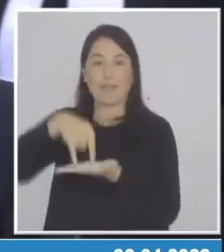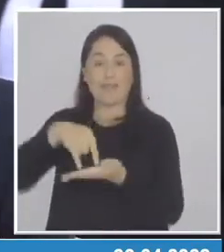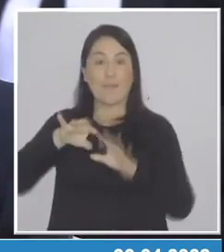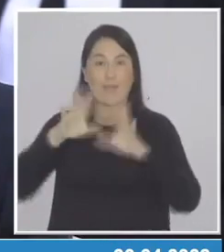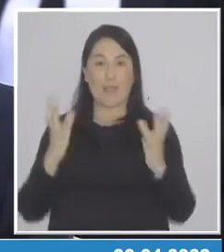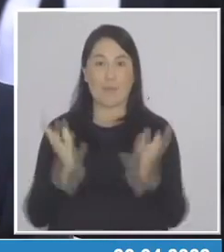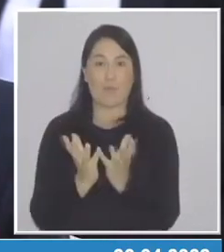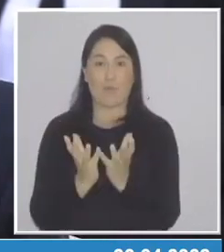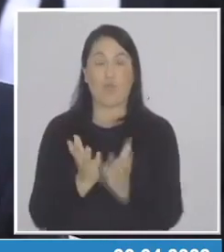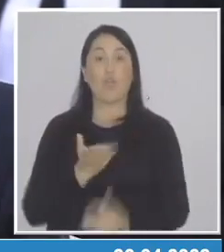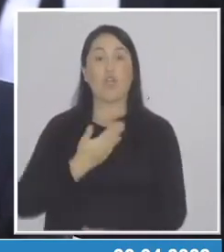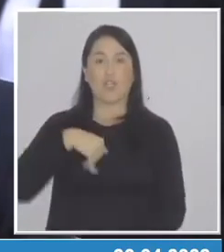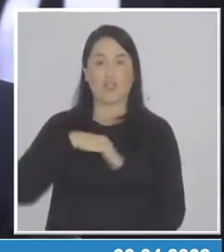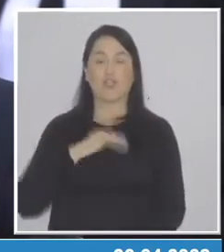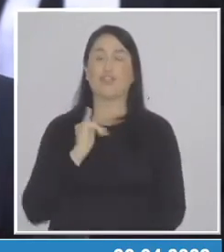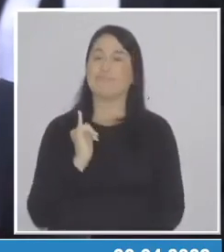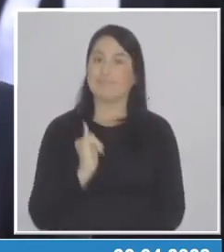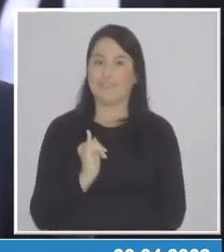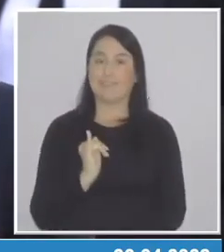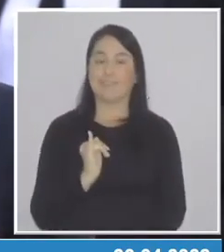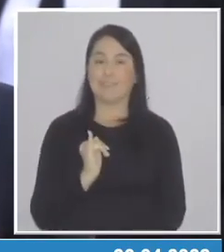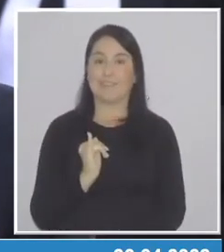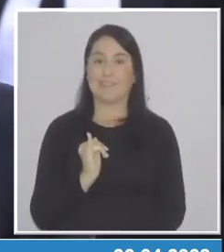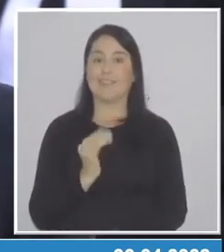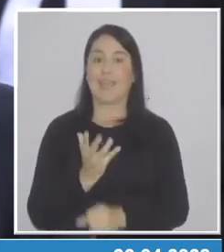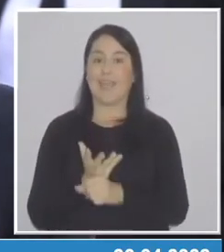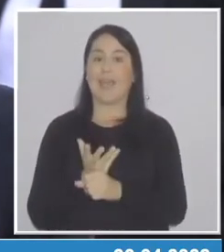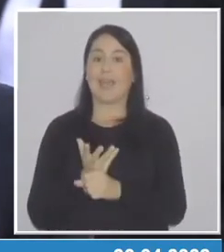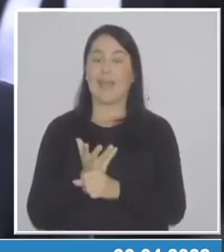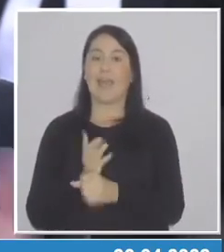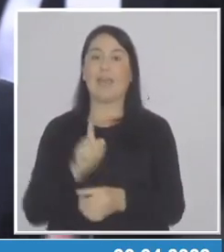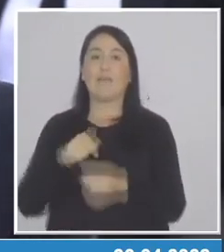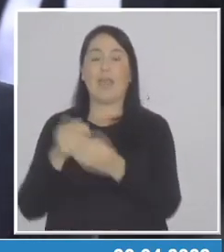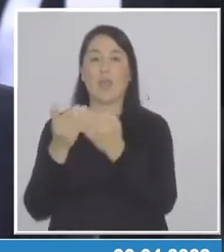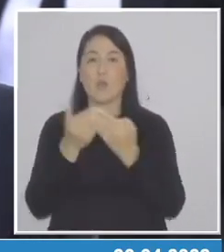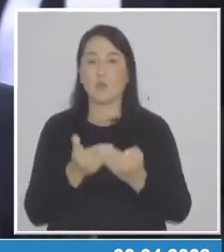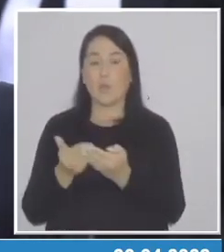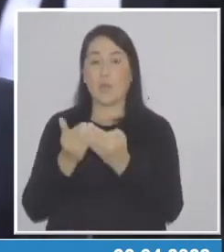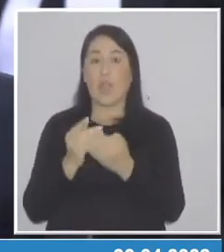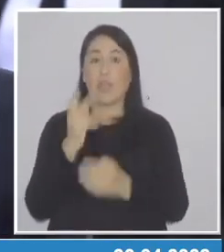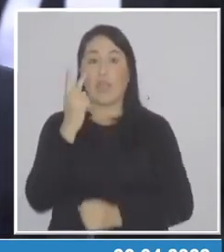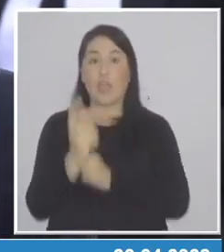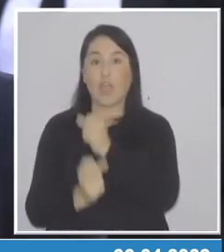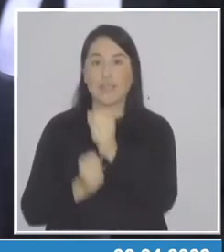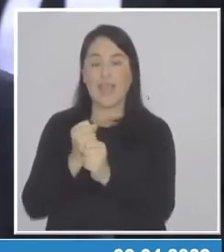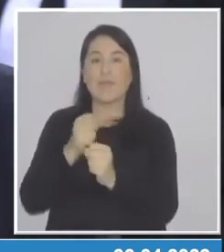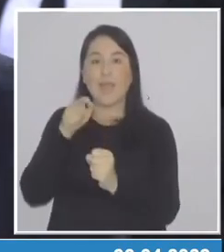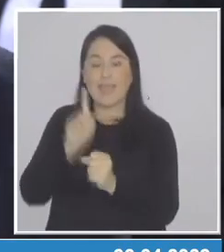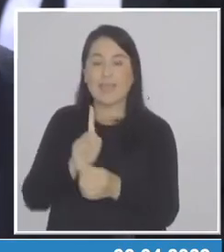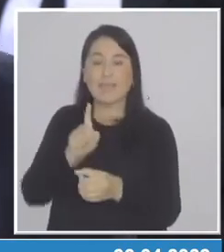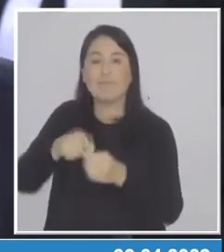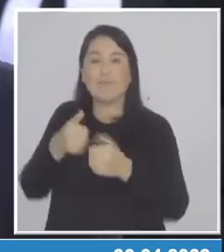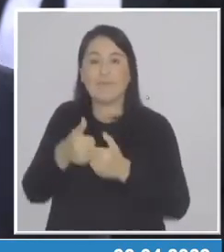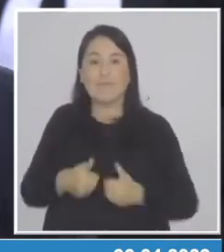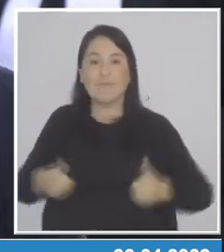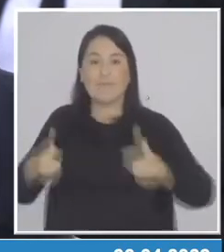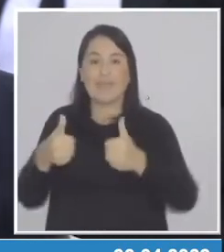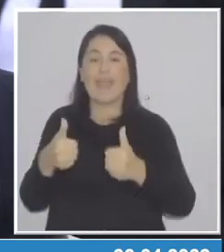nosotros hacemos parte del Stand Committee y yo estuve durante 2 años en ese directorio de estas bibliotecas